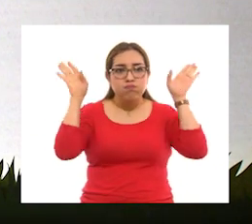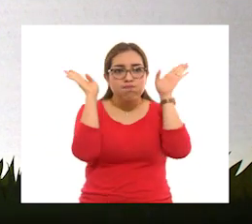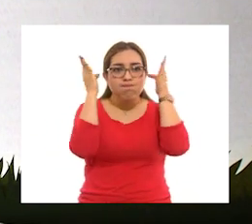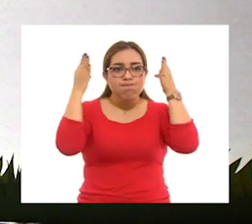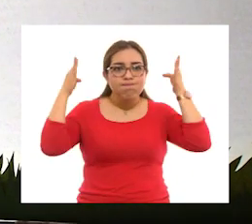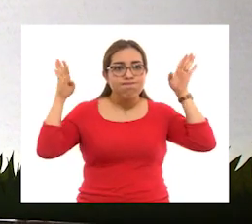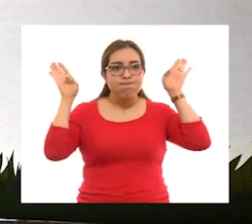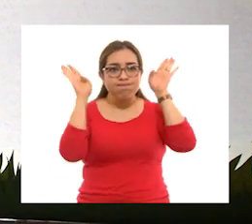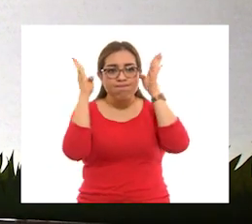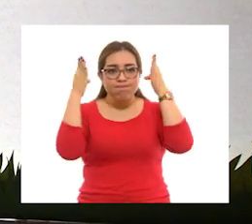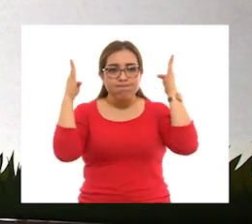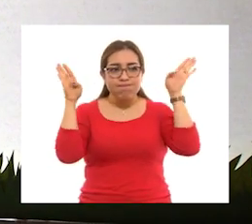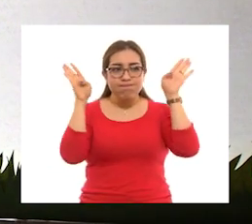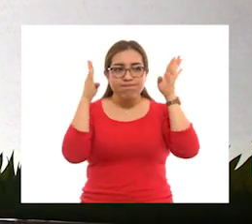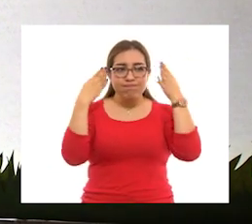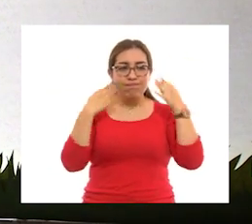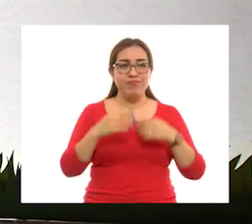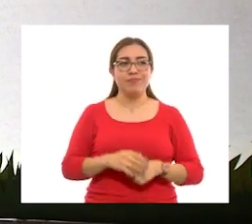¡Uy!